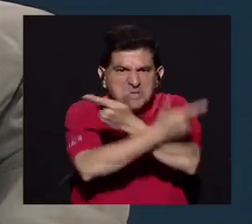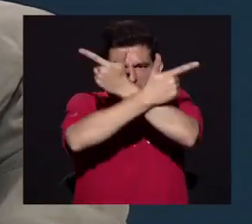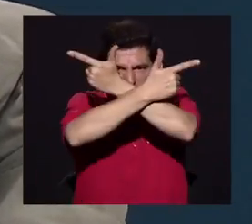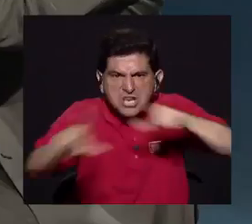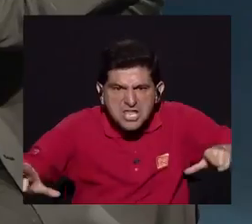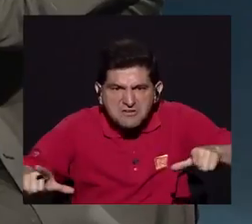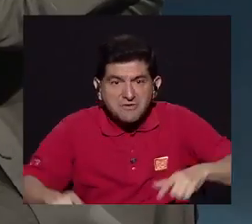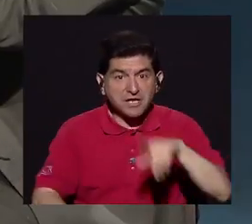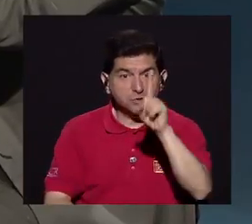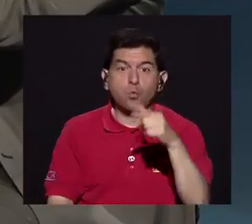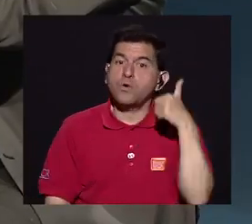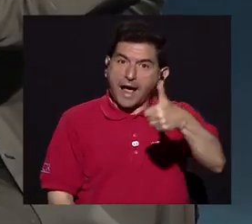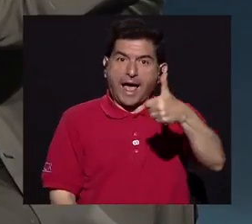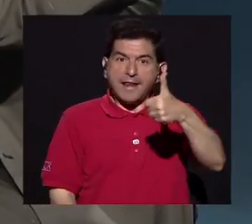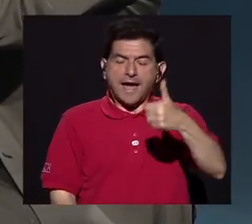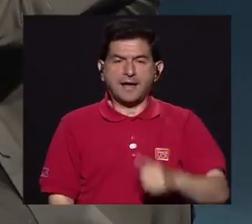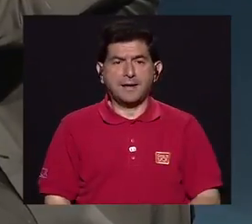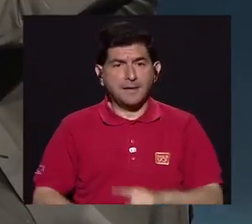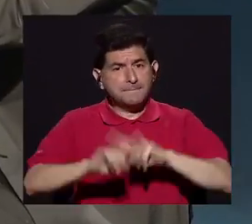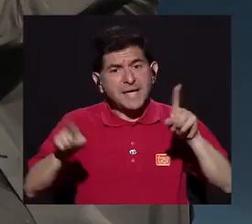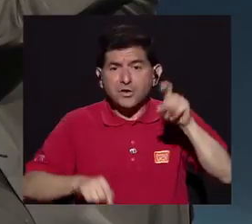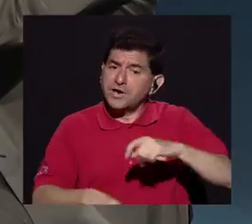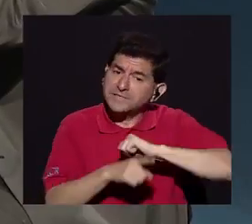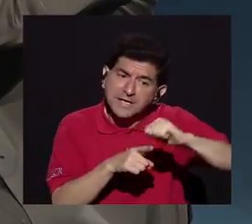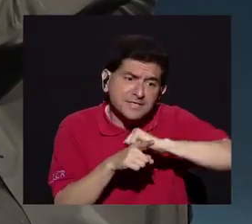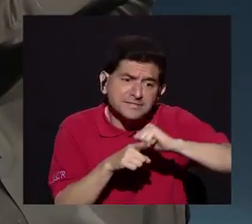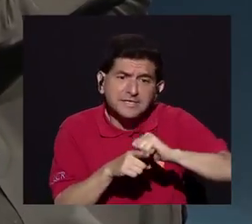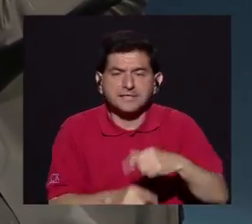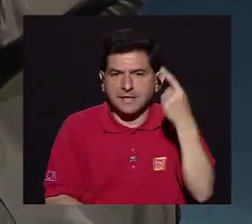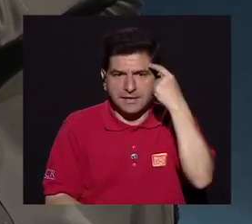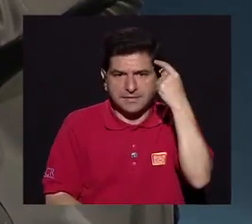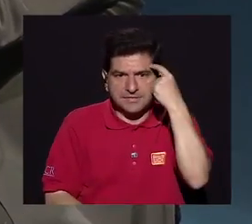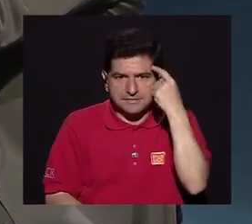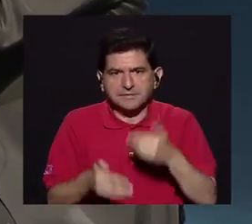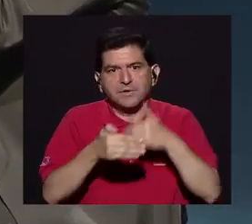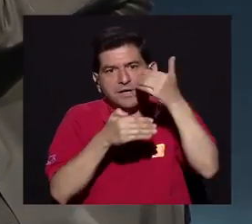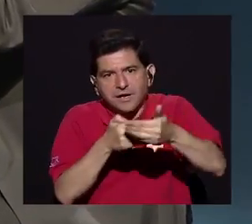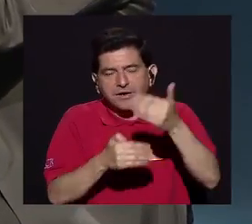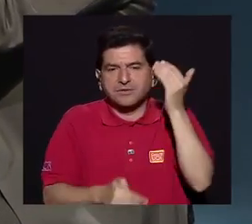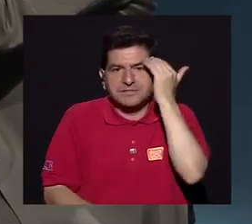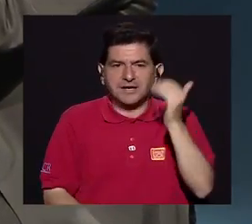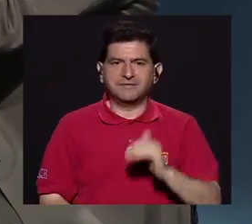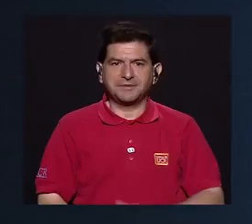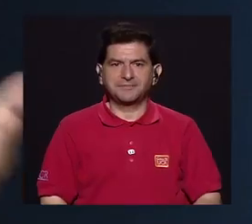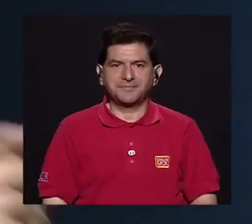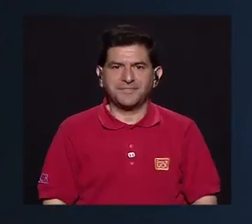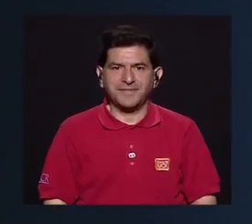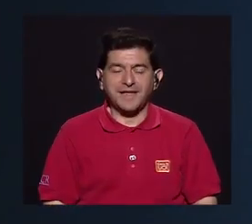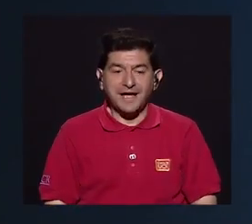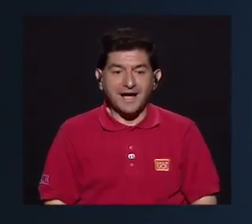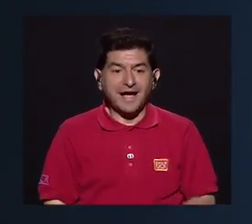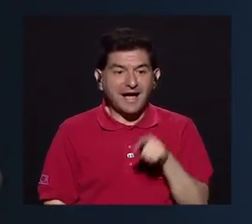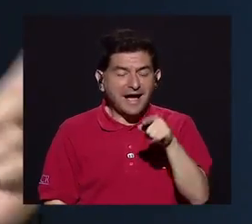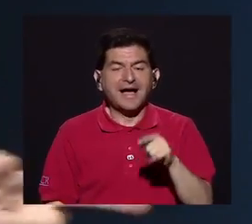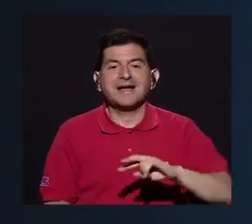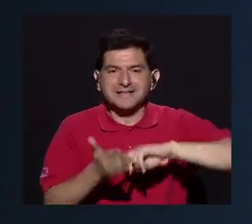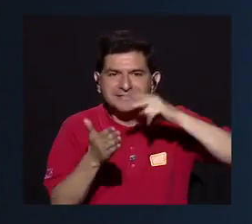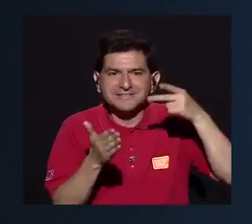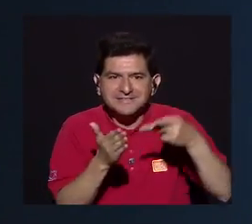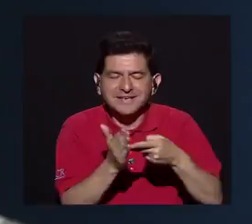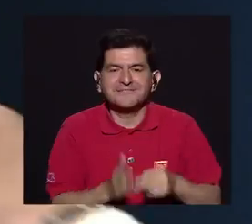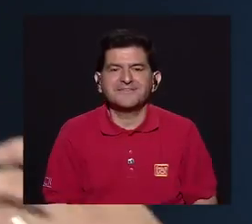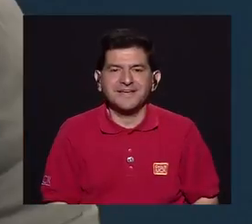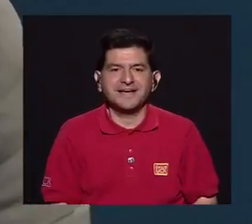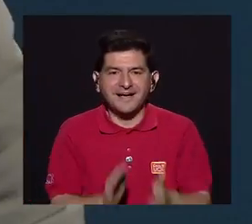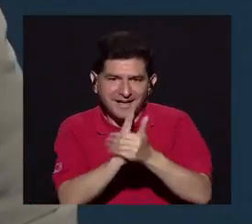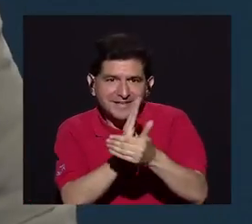suéltelas. Y una de ellas va a ganar, pero si no las sueltas, si no las practicas, pues ¿cómo vas a saber? Entonces yo creo que eso, ejercitarlo. No solo el talento vive el hombre. A